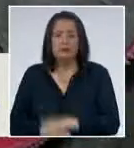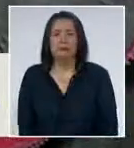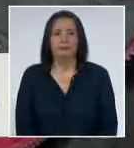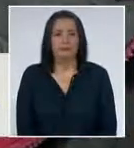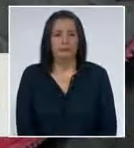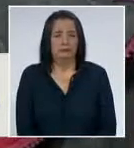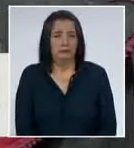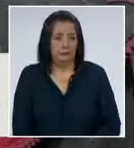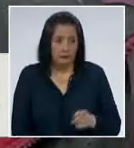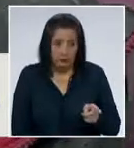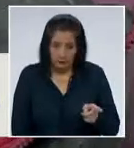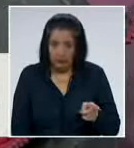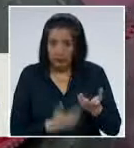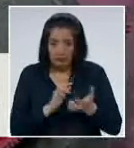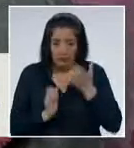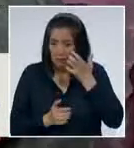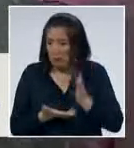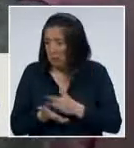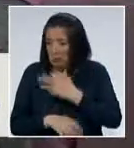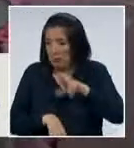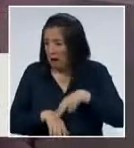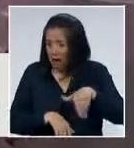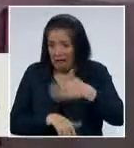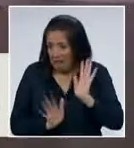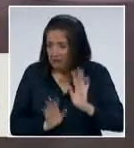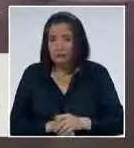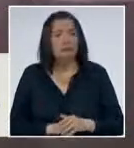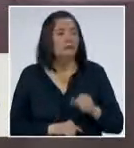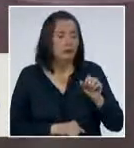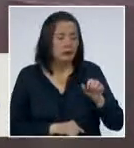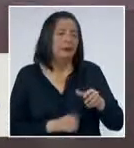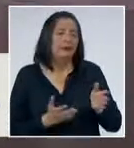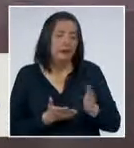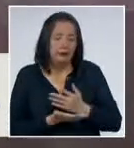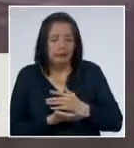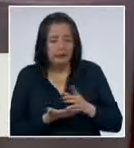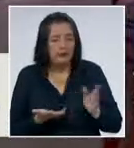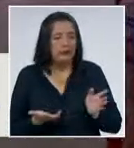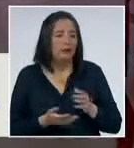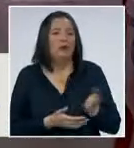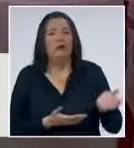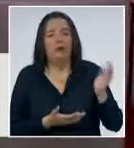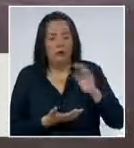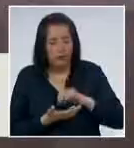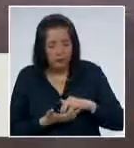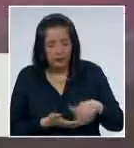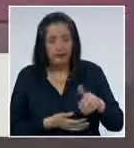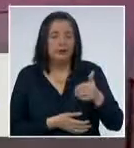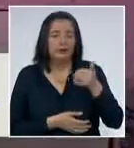Cuídate. Pero si le llamaba a él como si nada hubiera pasado en realidad. Sí, como si nada. Nuevamente volvió a